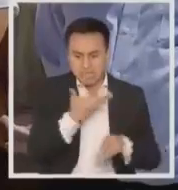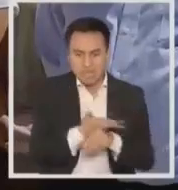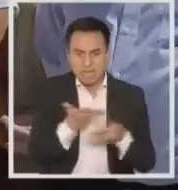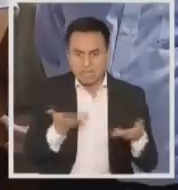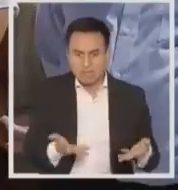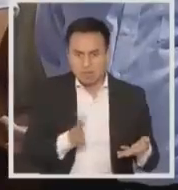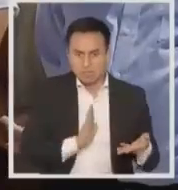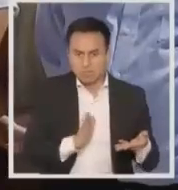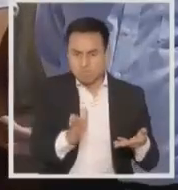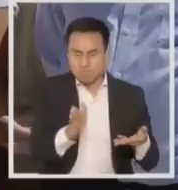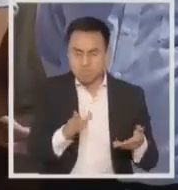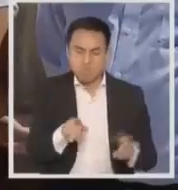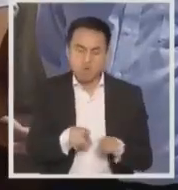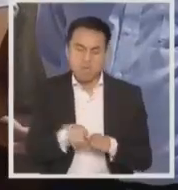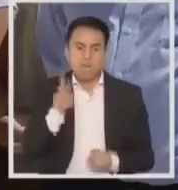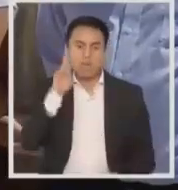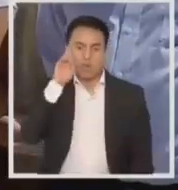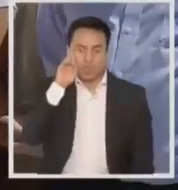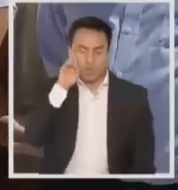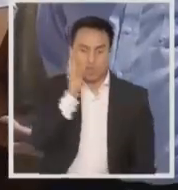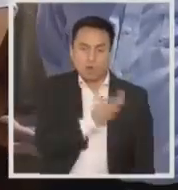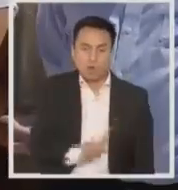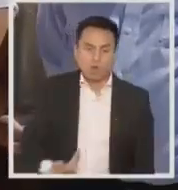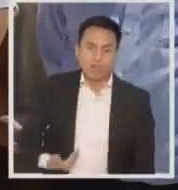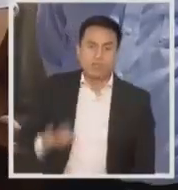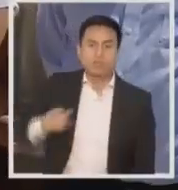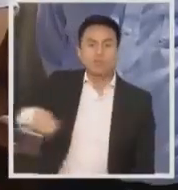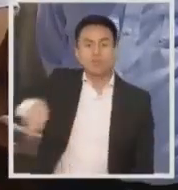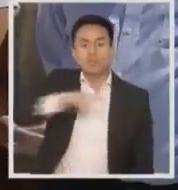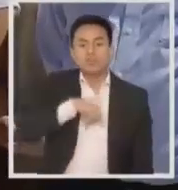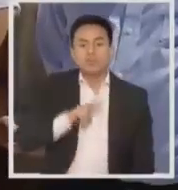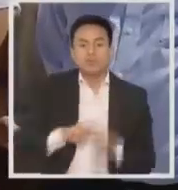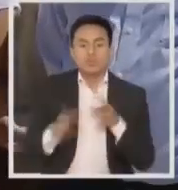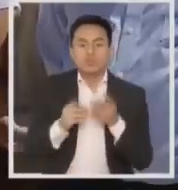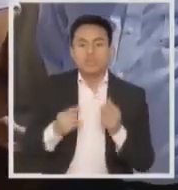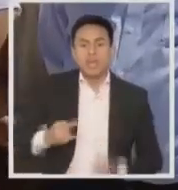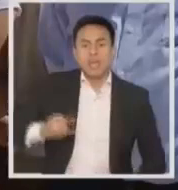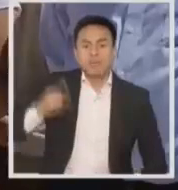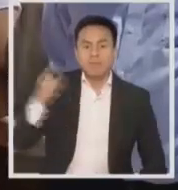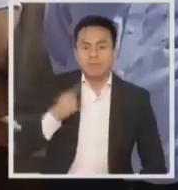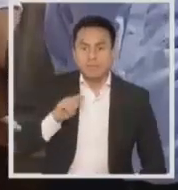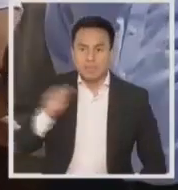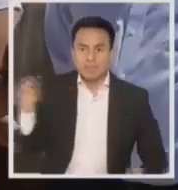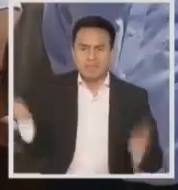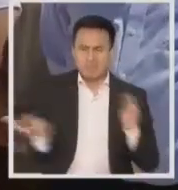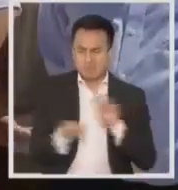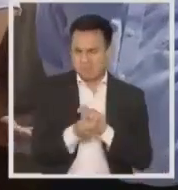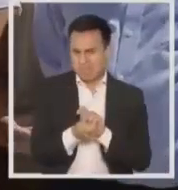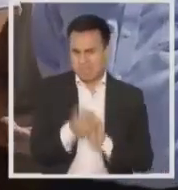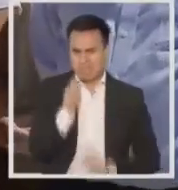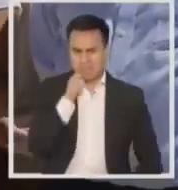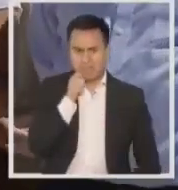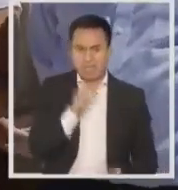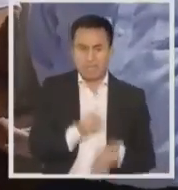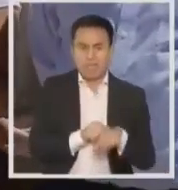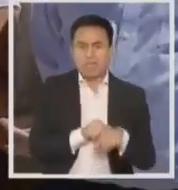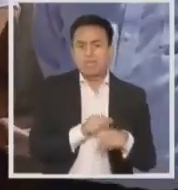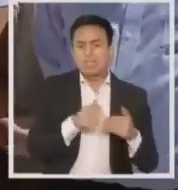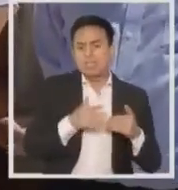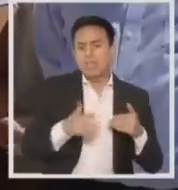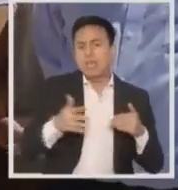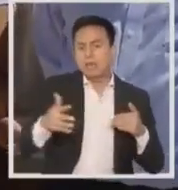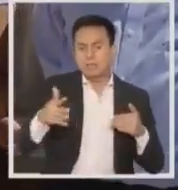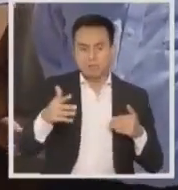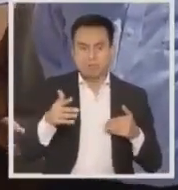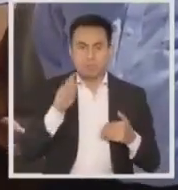Y eso tiene que ser un permanente recordatorio para nuestro gobierno de que las soluciones de emergencia no pueden transformarse solamente por el paso del tiempo